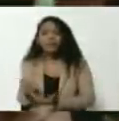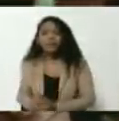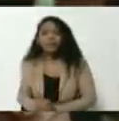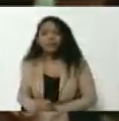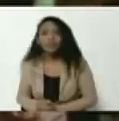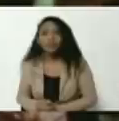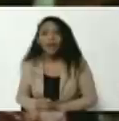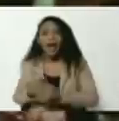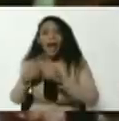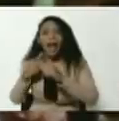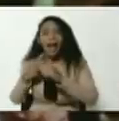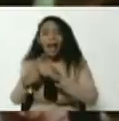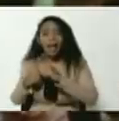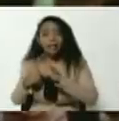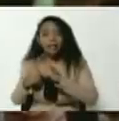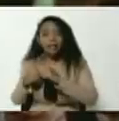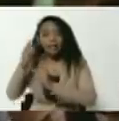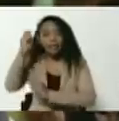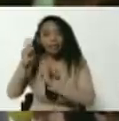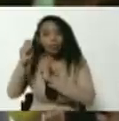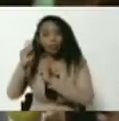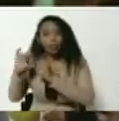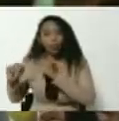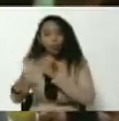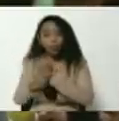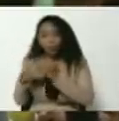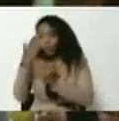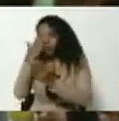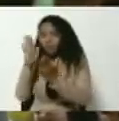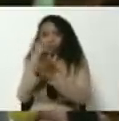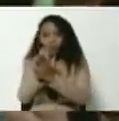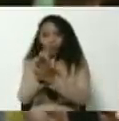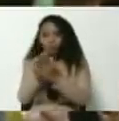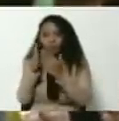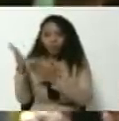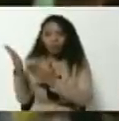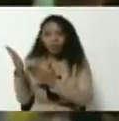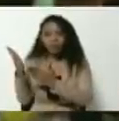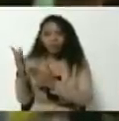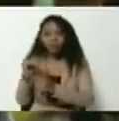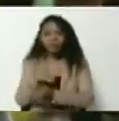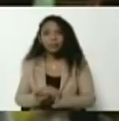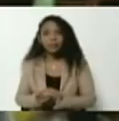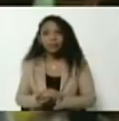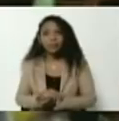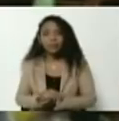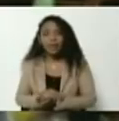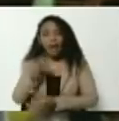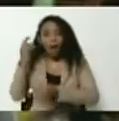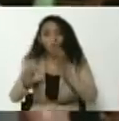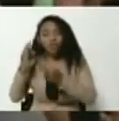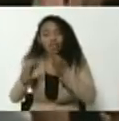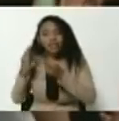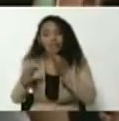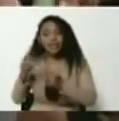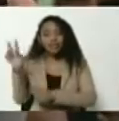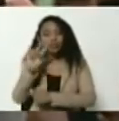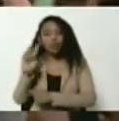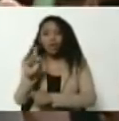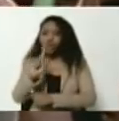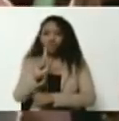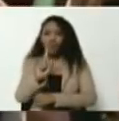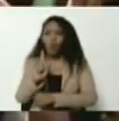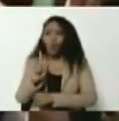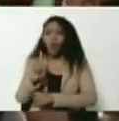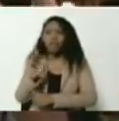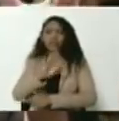el exdiputado Guaidó no ha enfrentado todavía directamente la justicia venezolana? Yo sé que no es un tema suyo